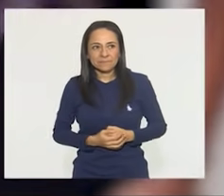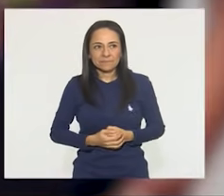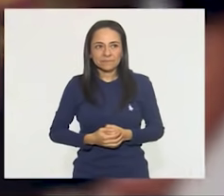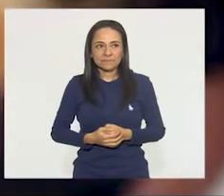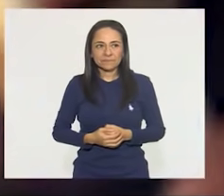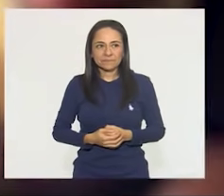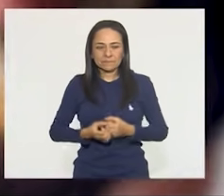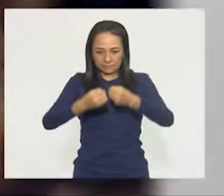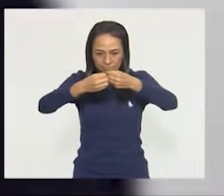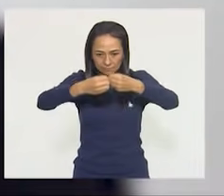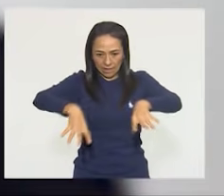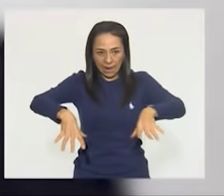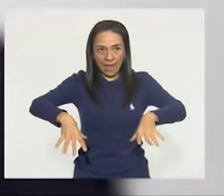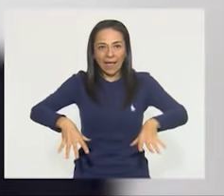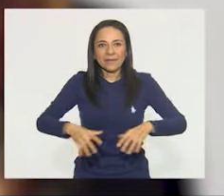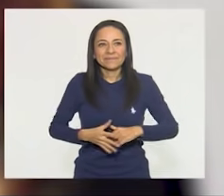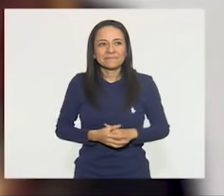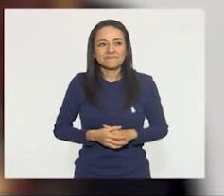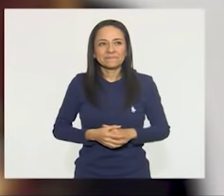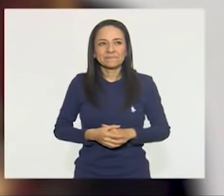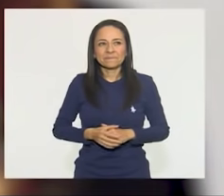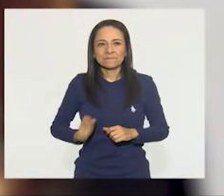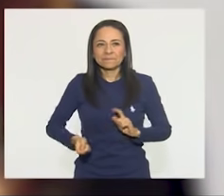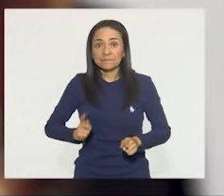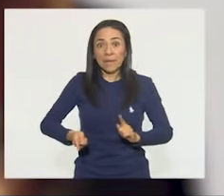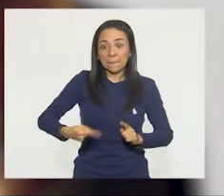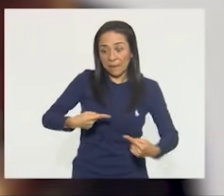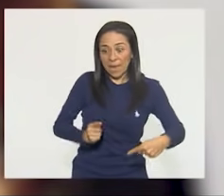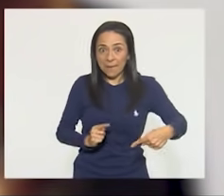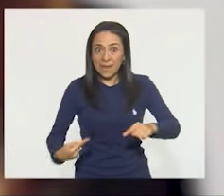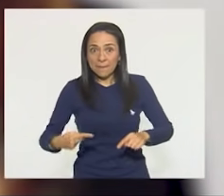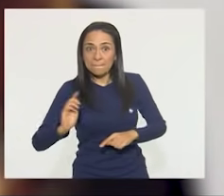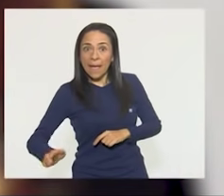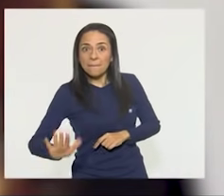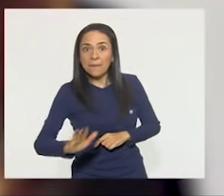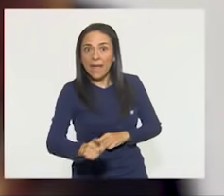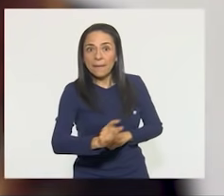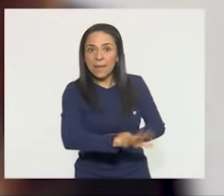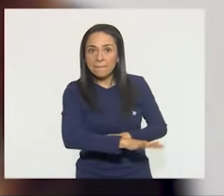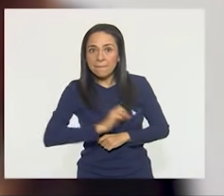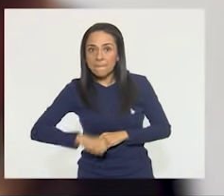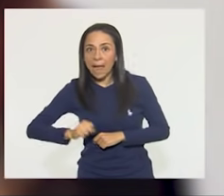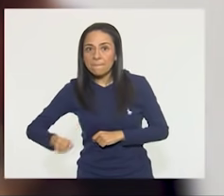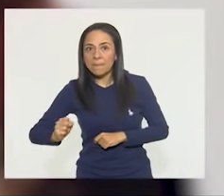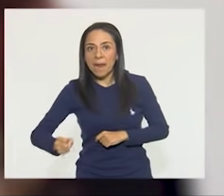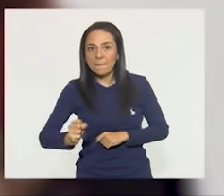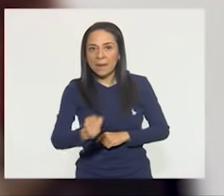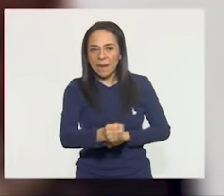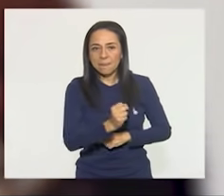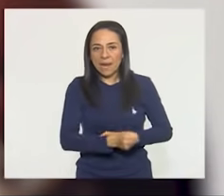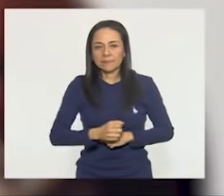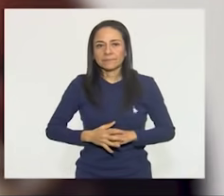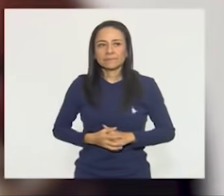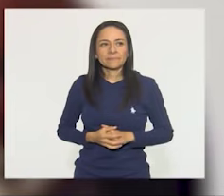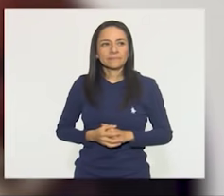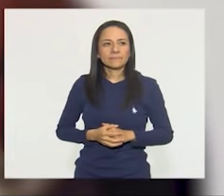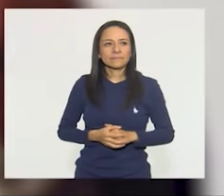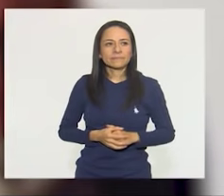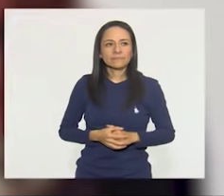¡Oh! ¡Ah! Ritmos para jugar, cinco figuras rítmicas mutantes.